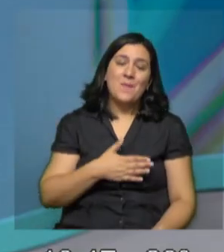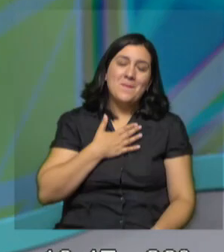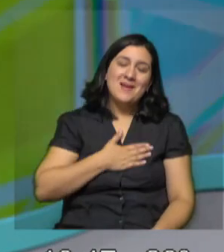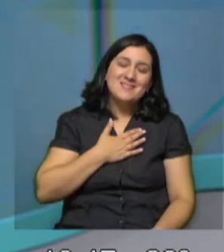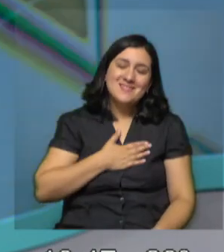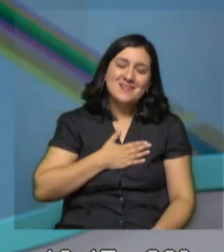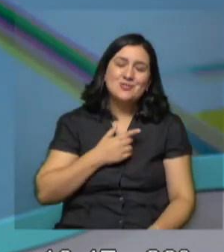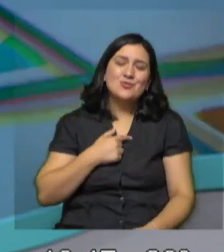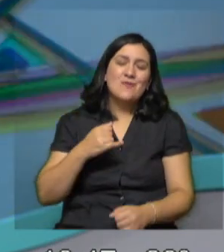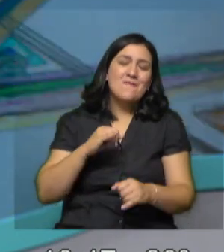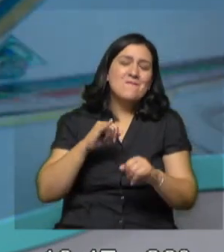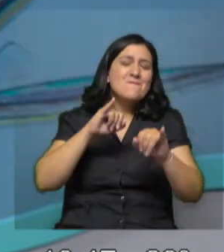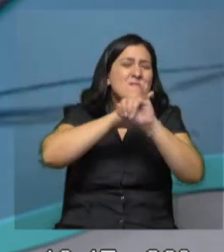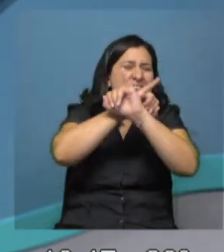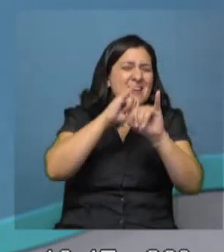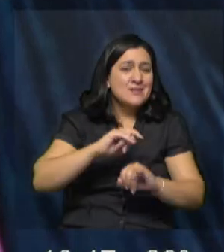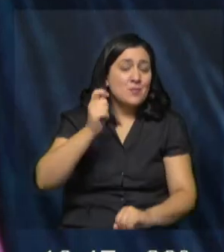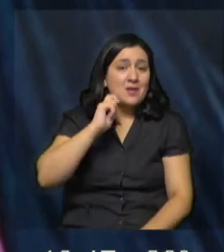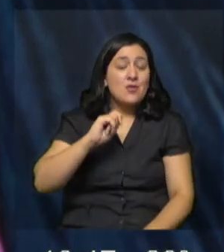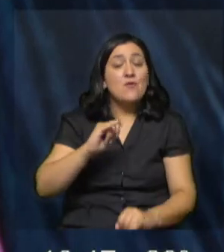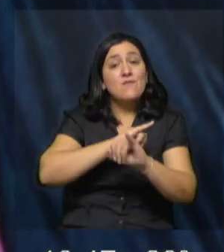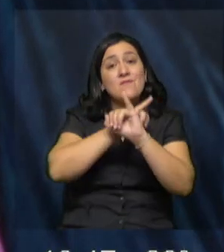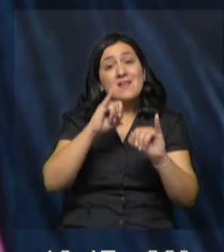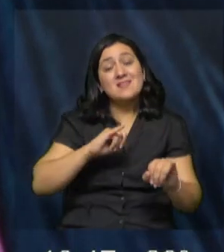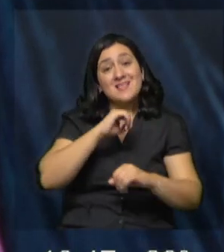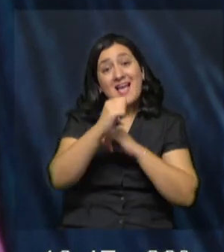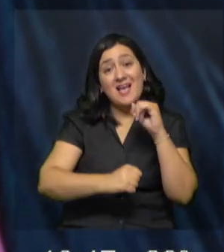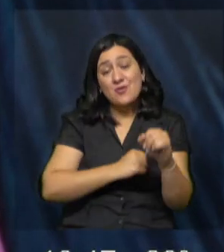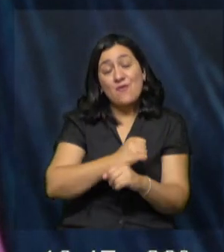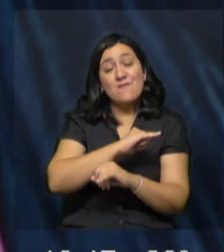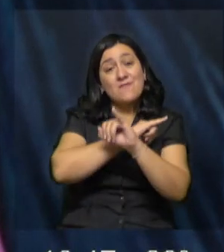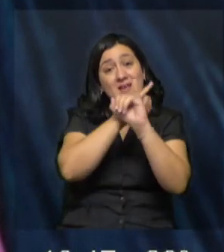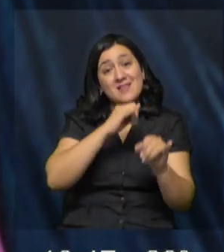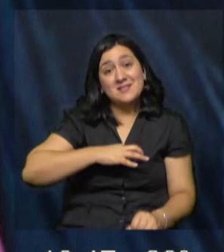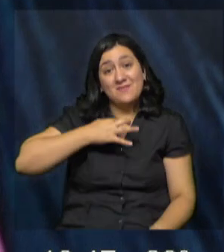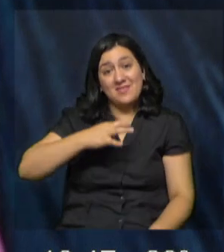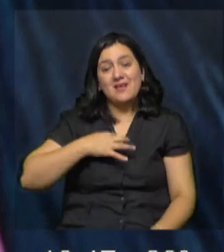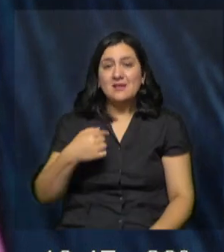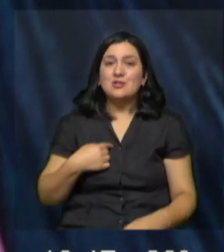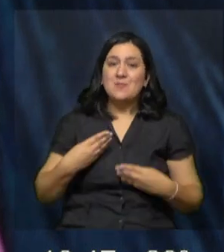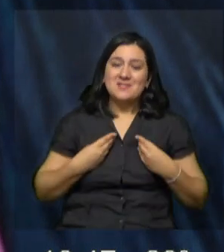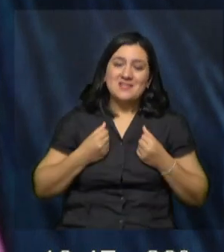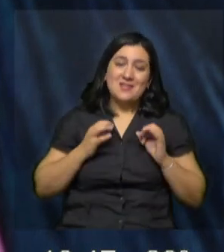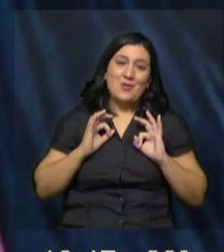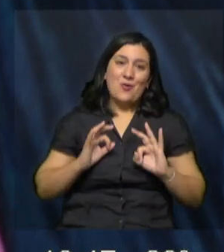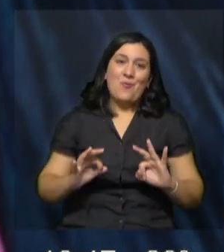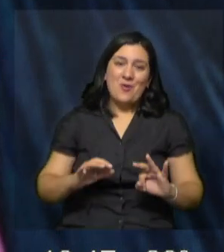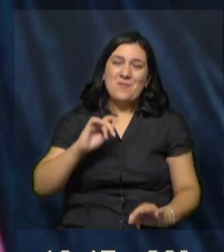acá. Feliz cumpleaños, feliz año, feliz vida. Muchas gracias, la verdad que me sentí muy cómodo, se respira